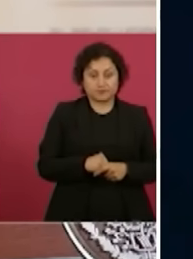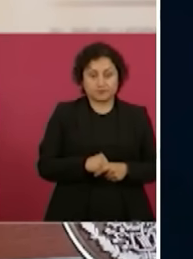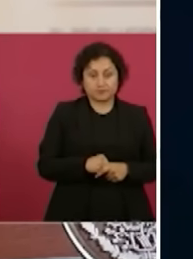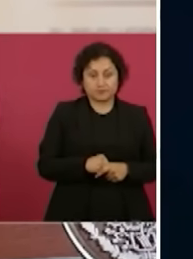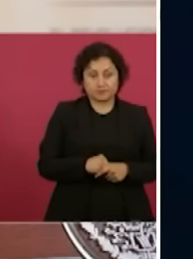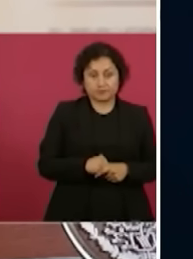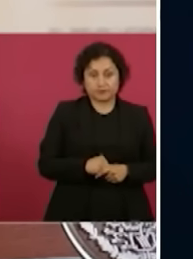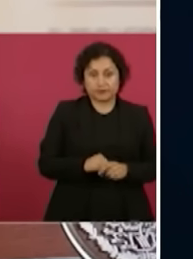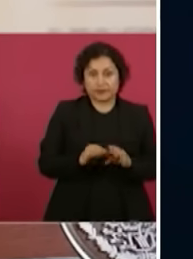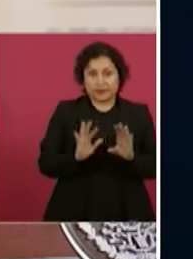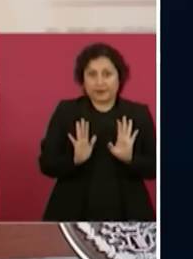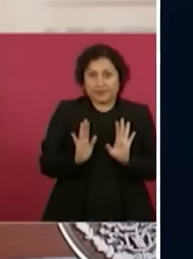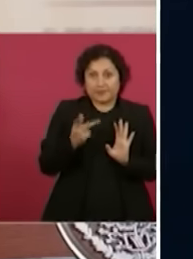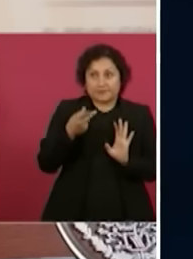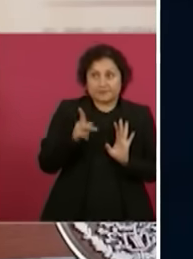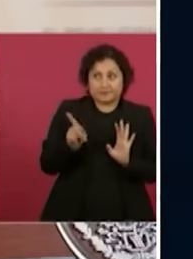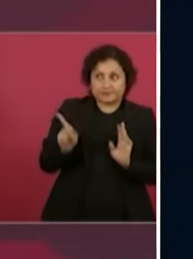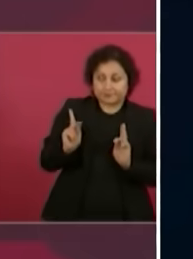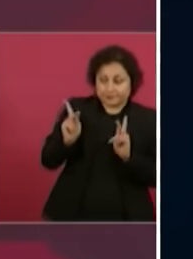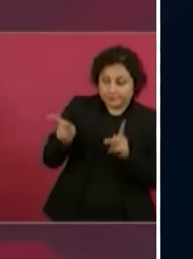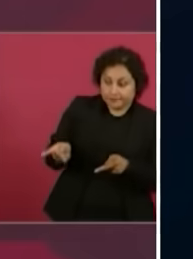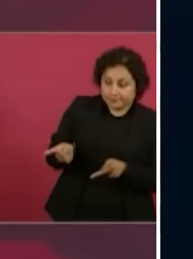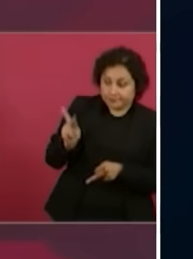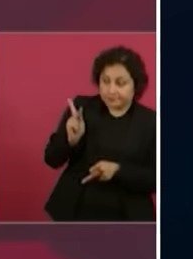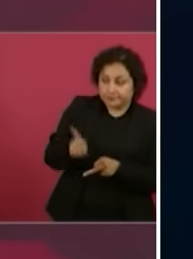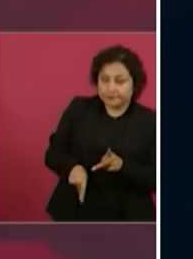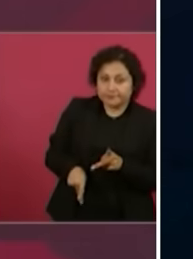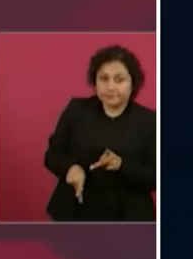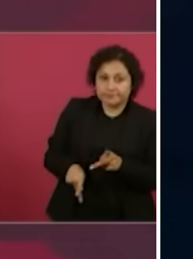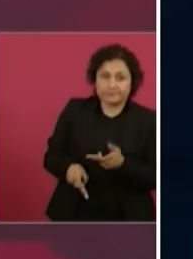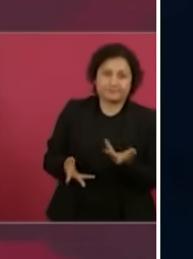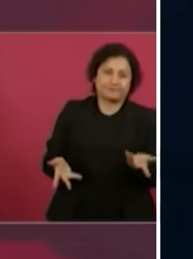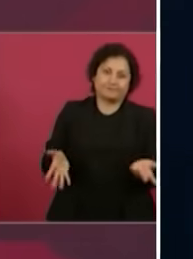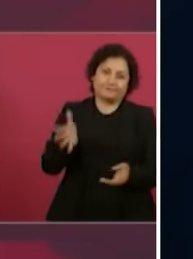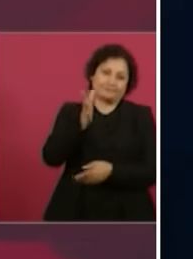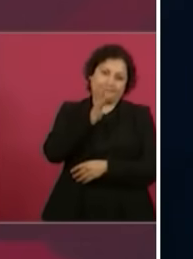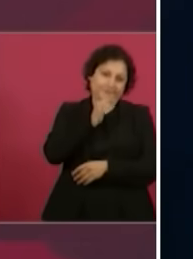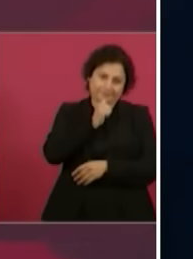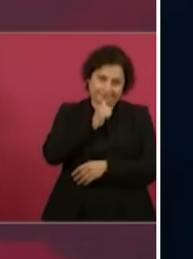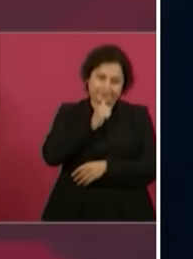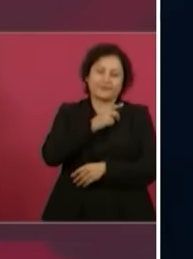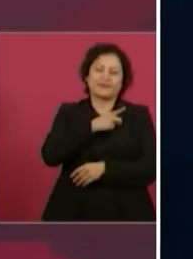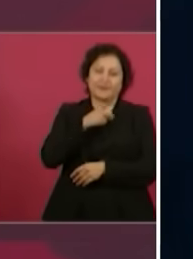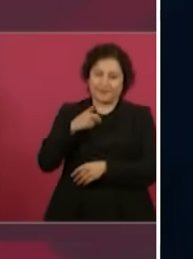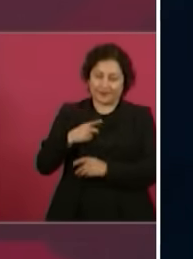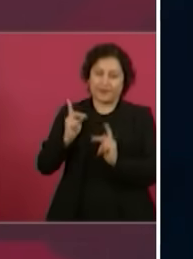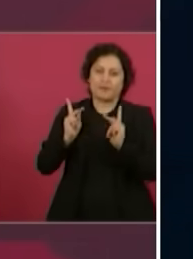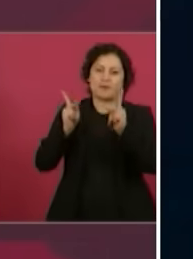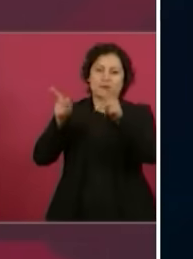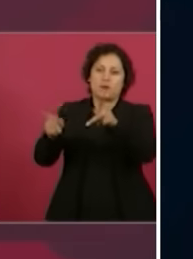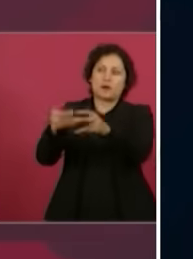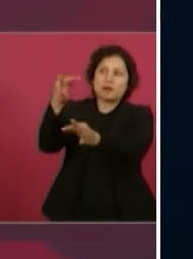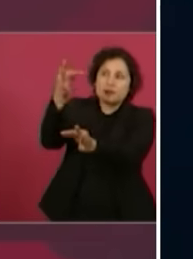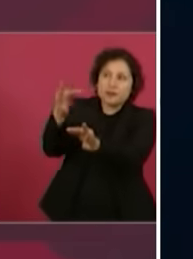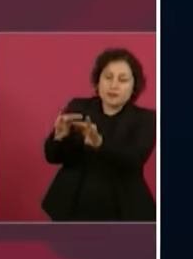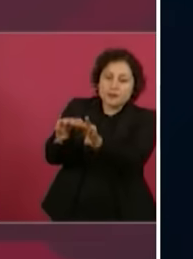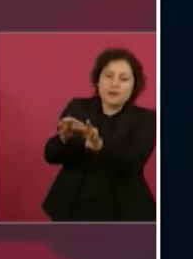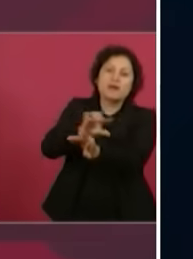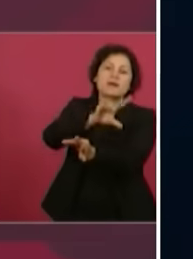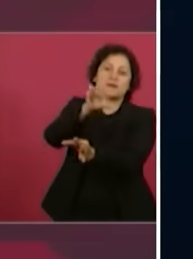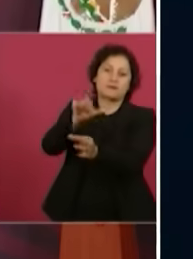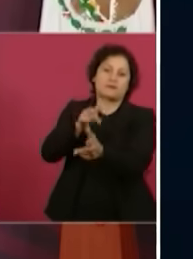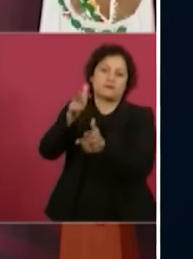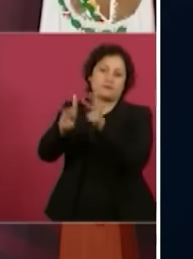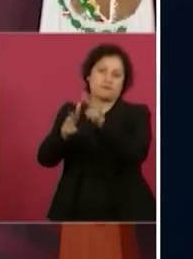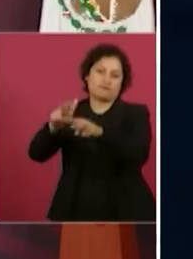2021 casi le dio 4.7 creció 3.9 en 2022 est año crecerá entre 3.2 y